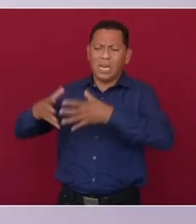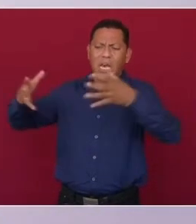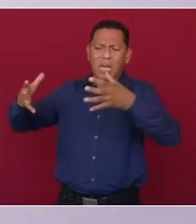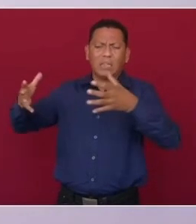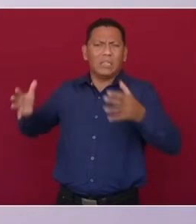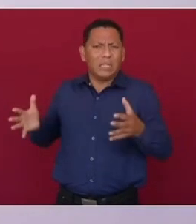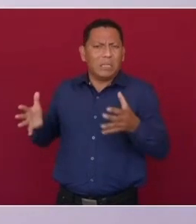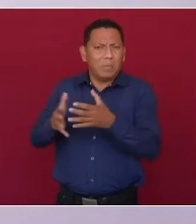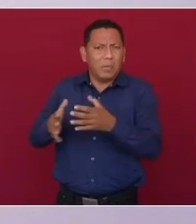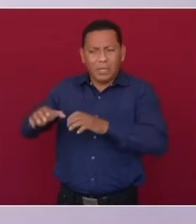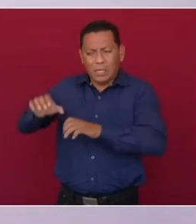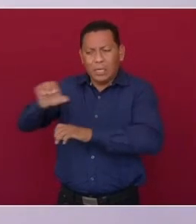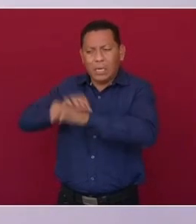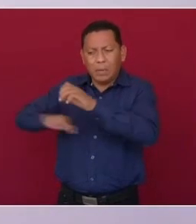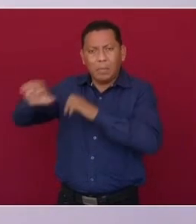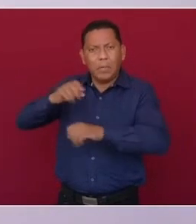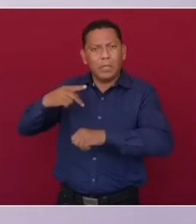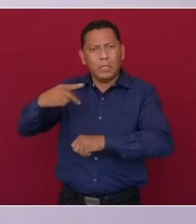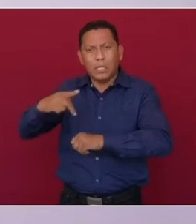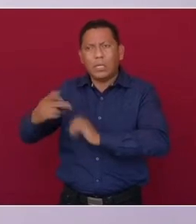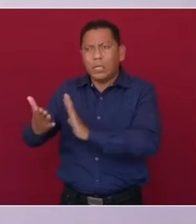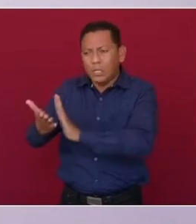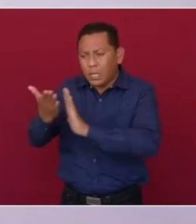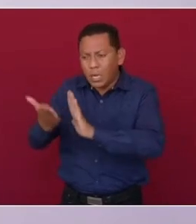y grandes empresas de la construcción,